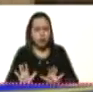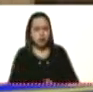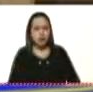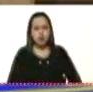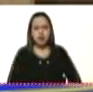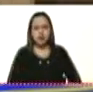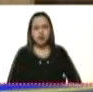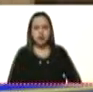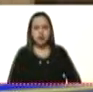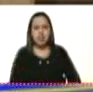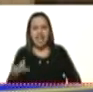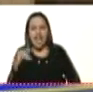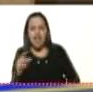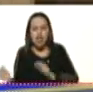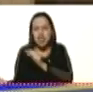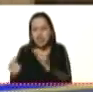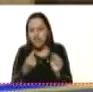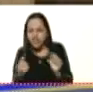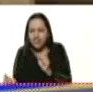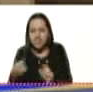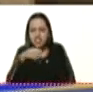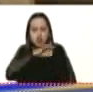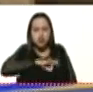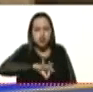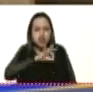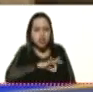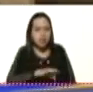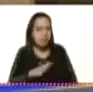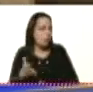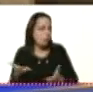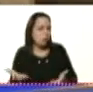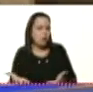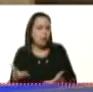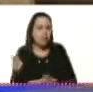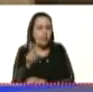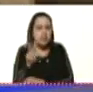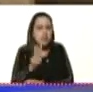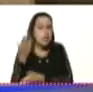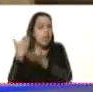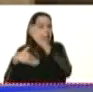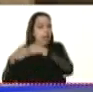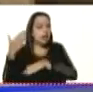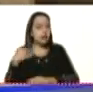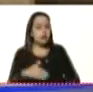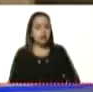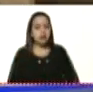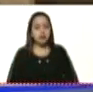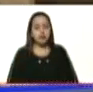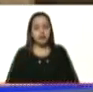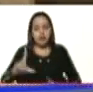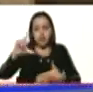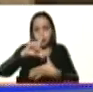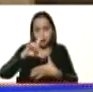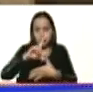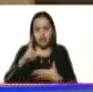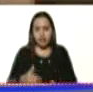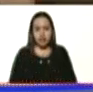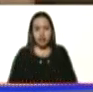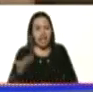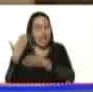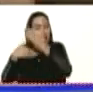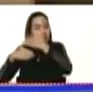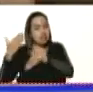Había un gran debate en esa sociedad venezolana de entonces, latinoamericana de